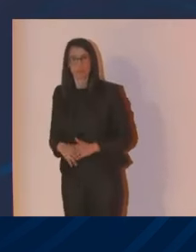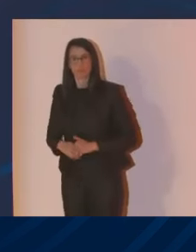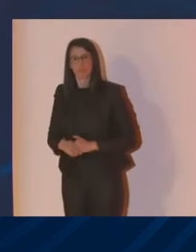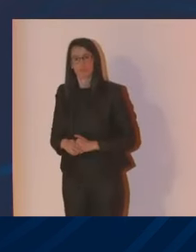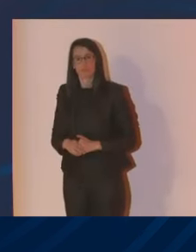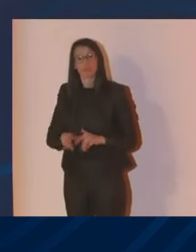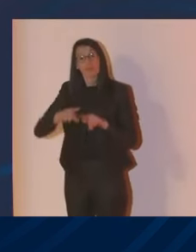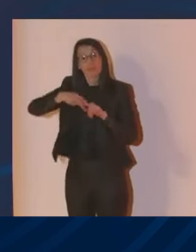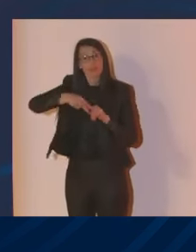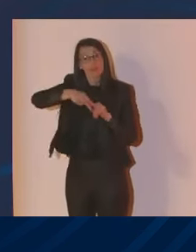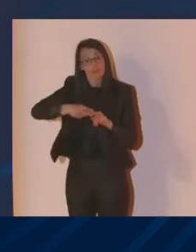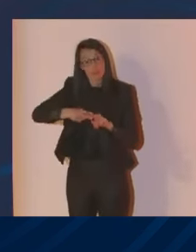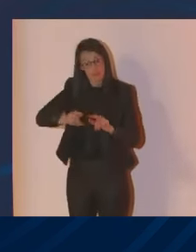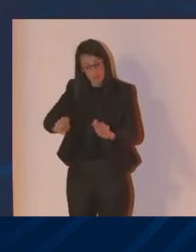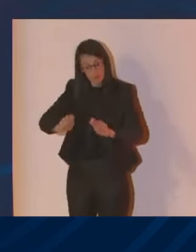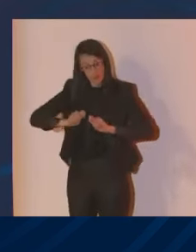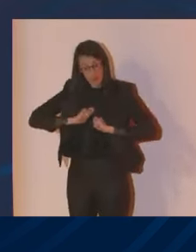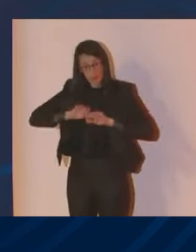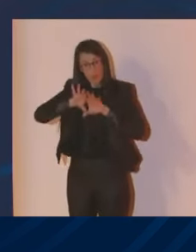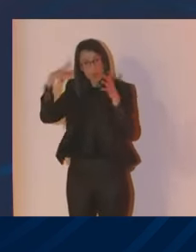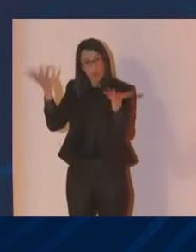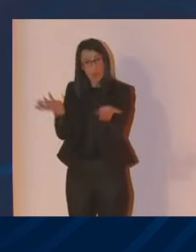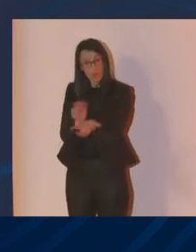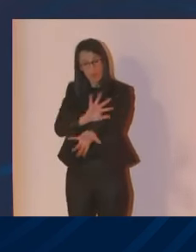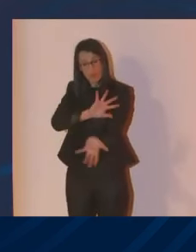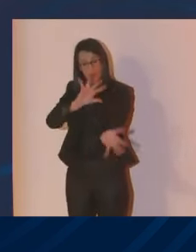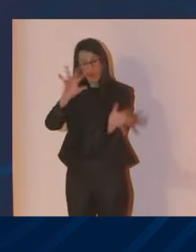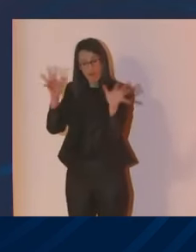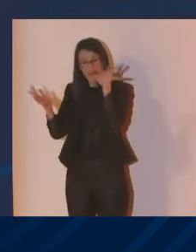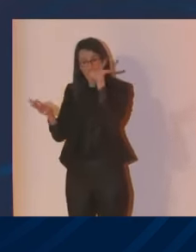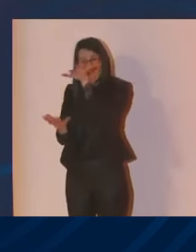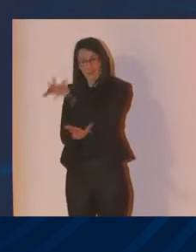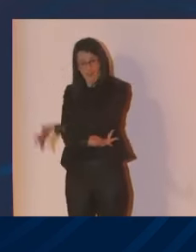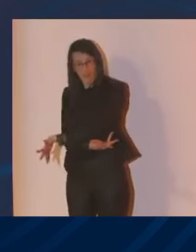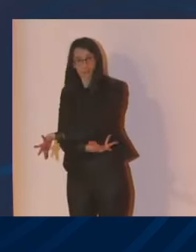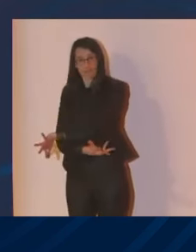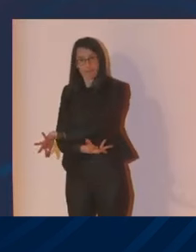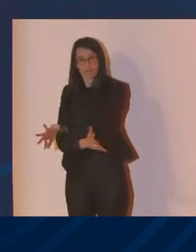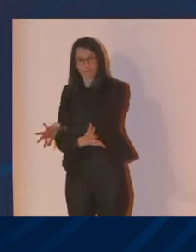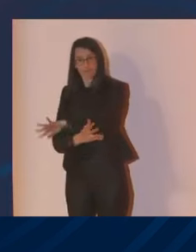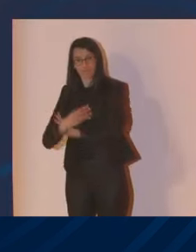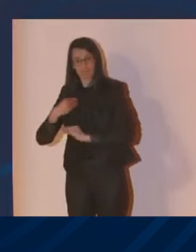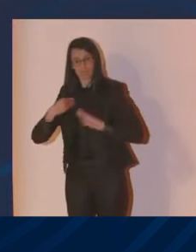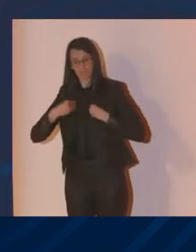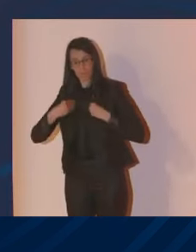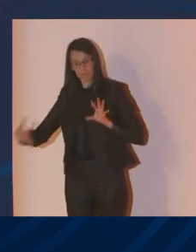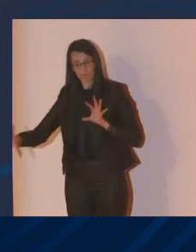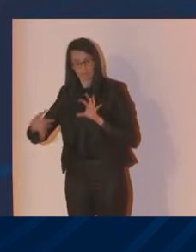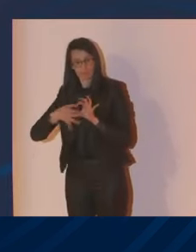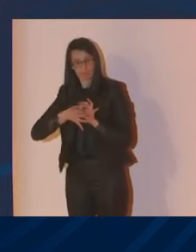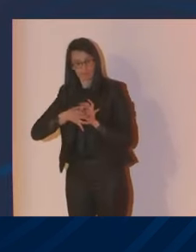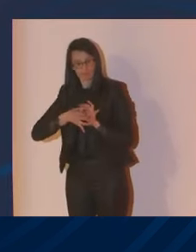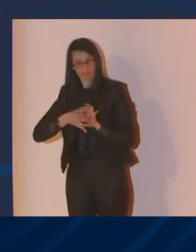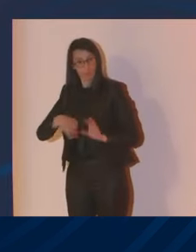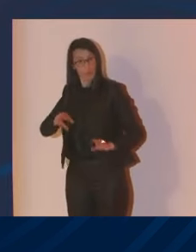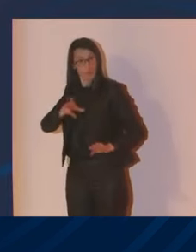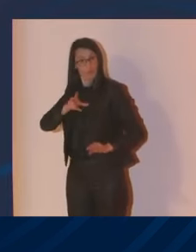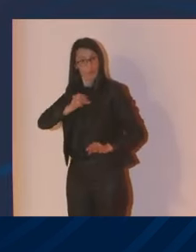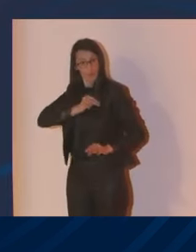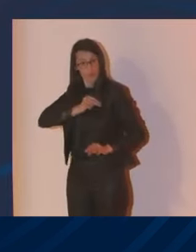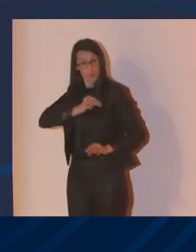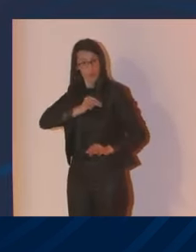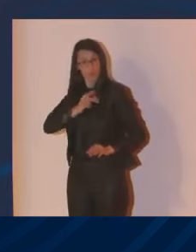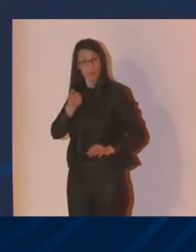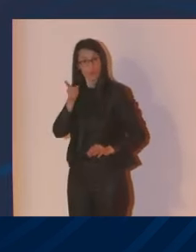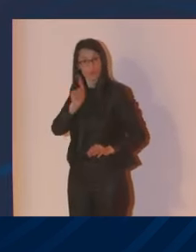ofreciéndonos herramientas para transformar el mundo en una dirección compatible con la vida. Premian también el